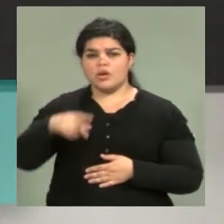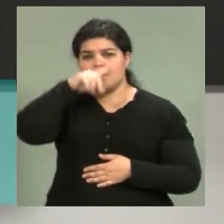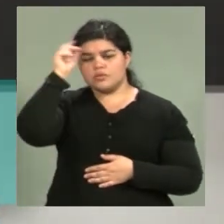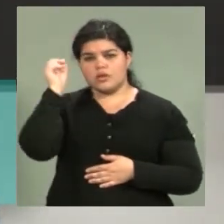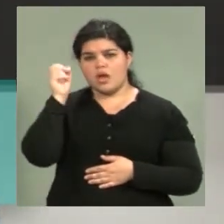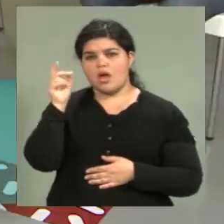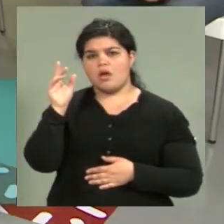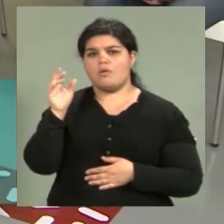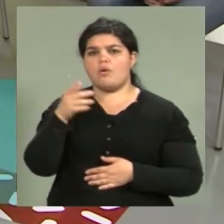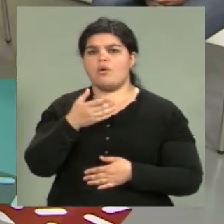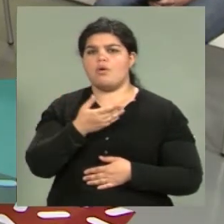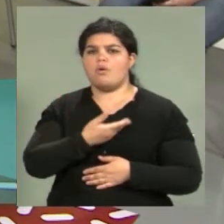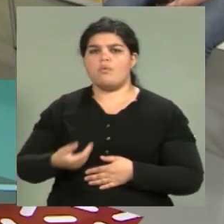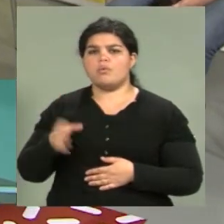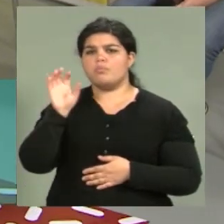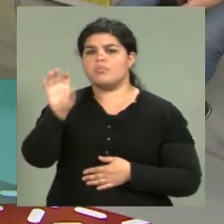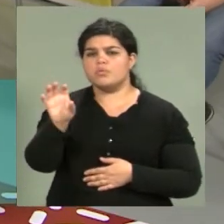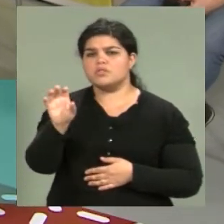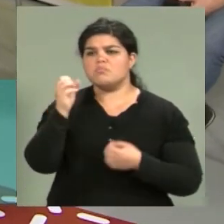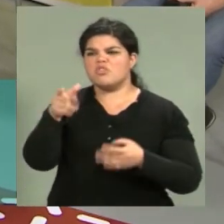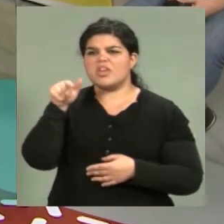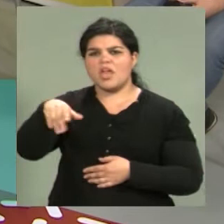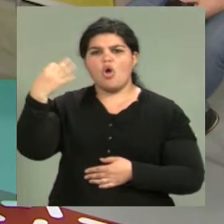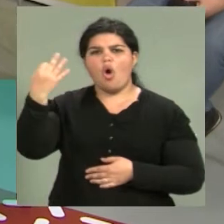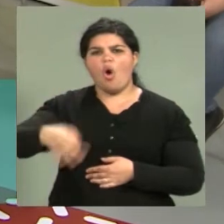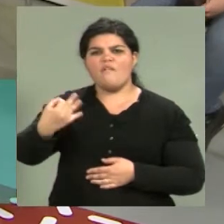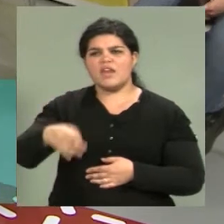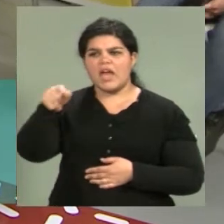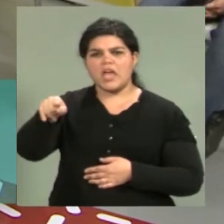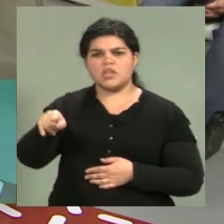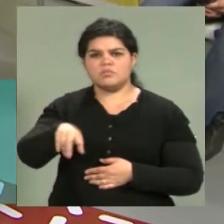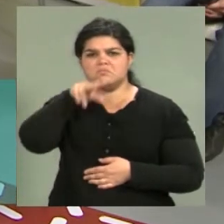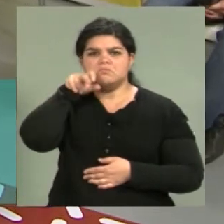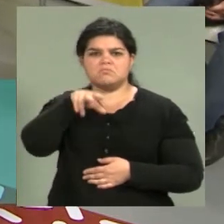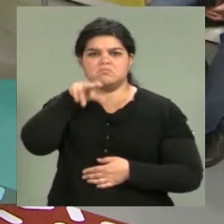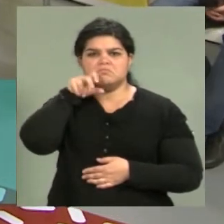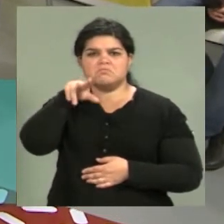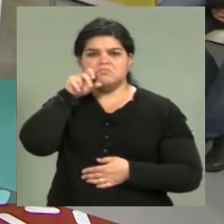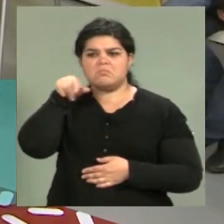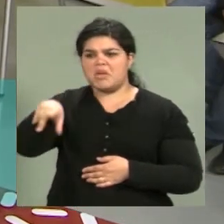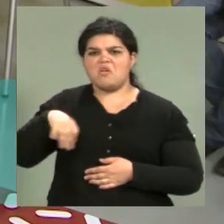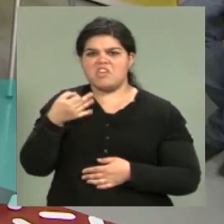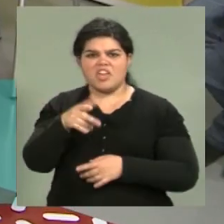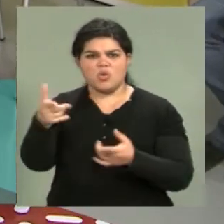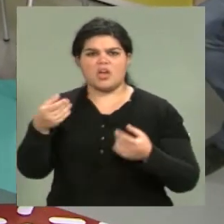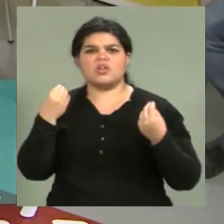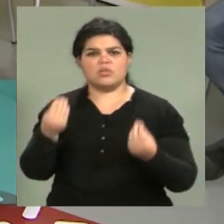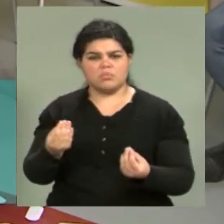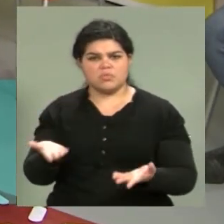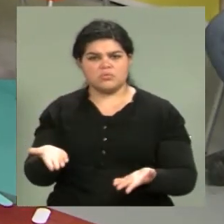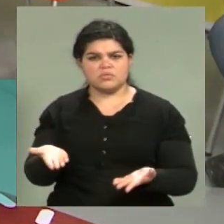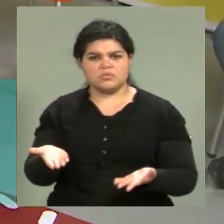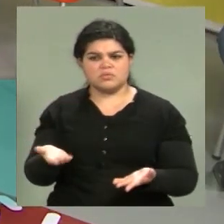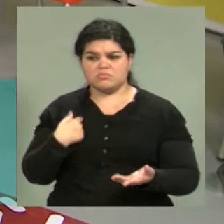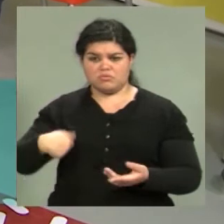Estado provincial obliga a una persona a permanecer respirando sin tener vida? Sí. Porque para nosotros